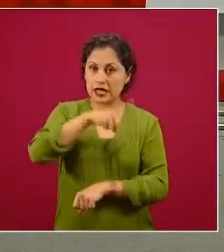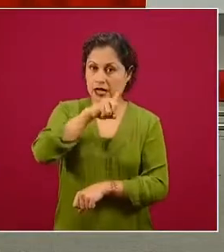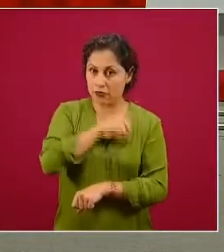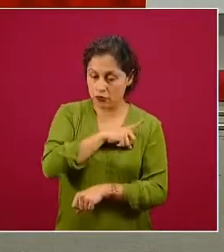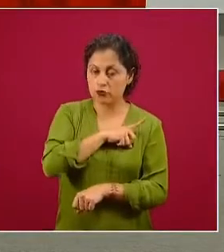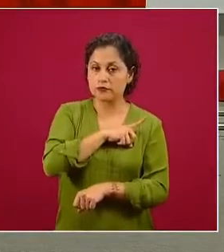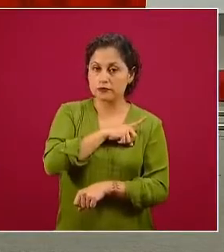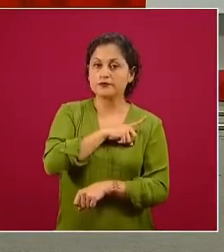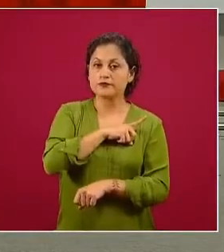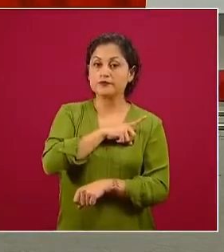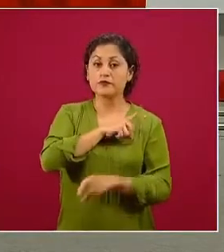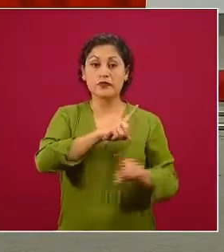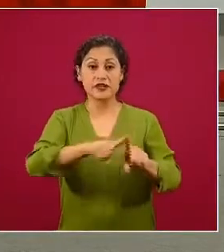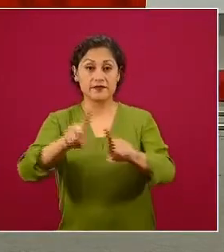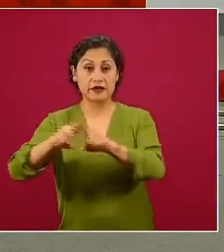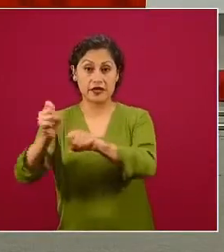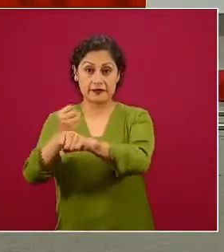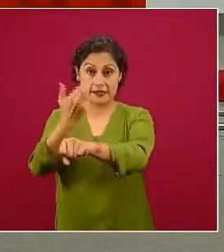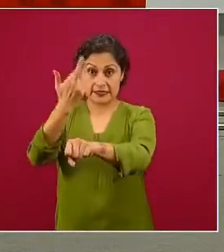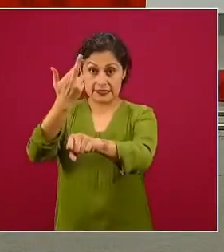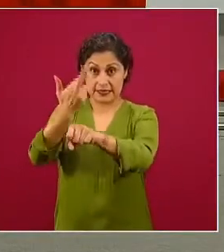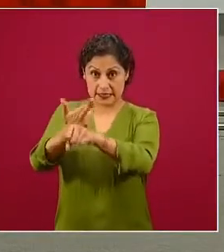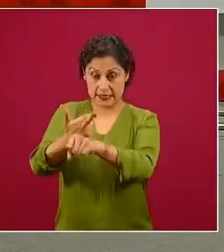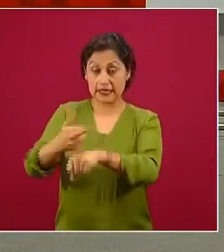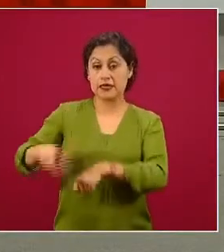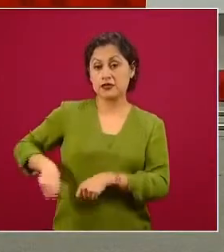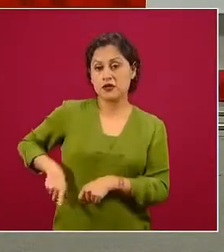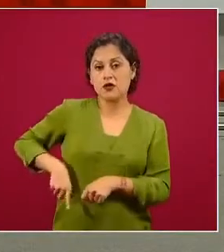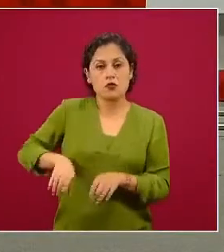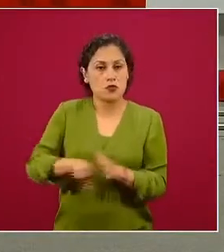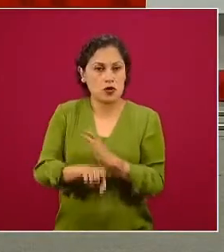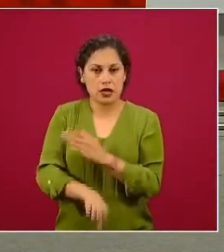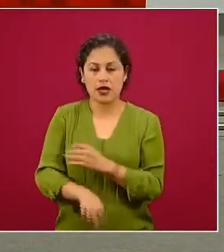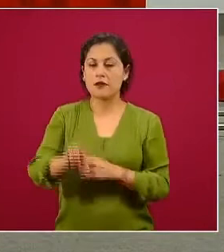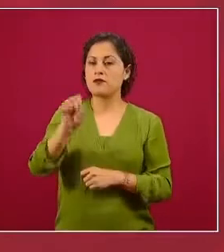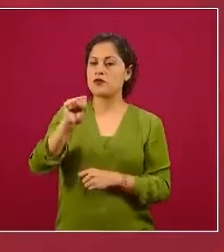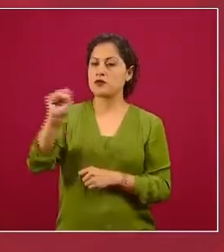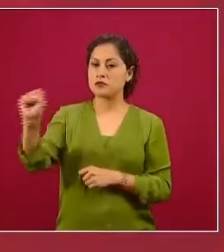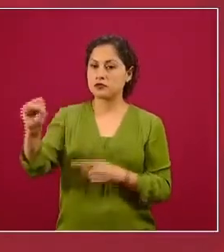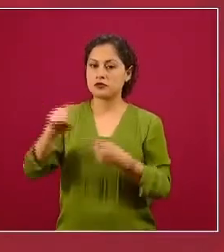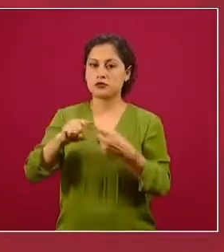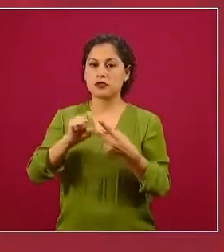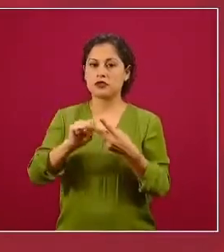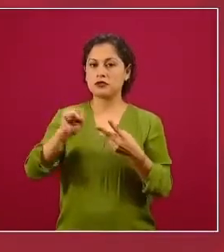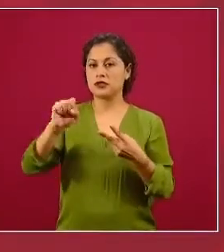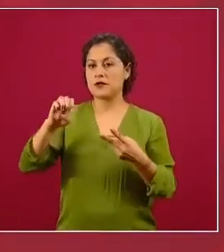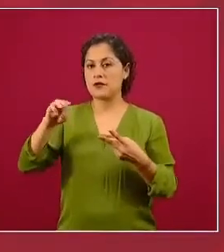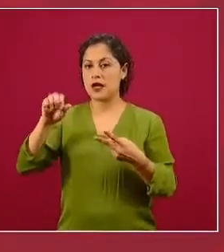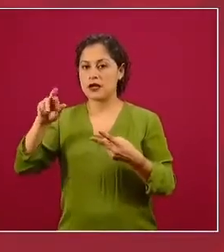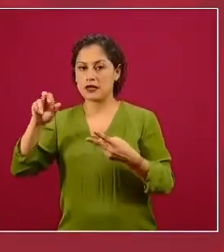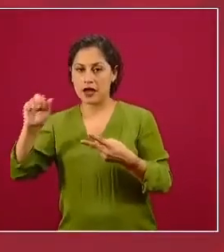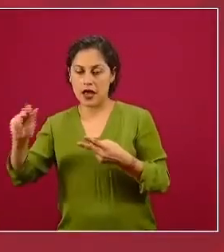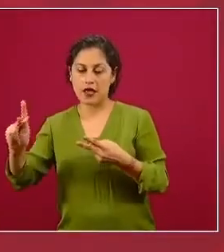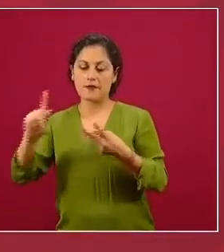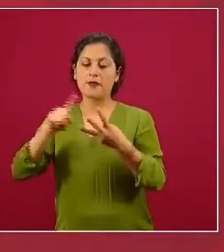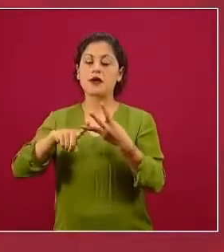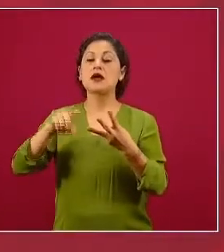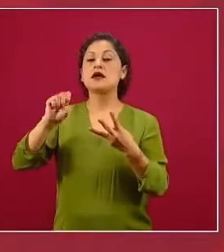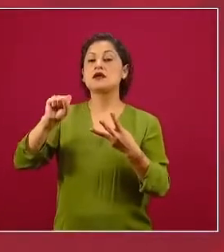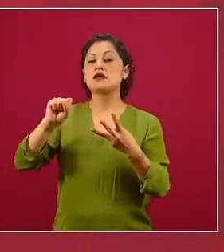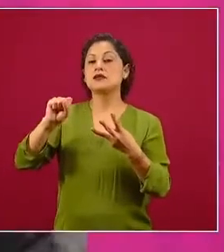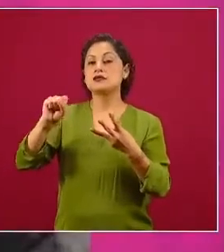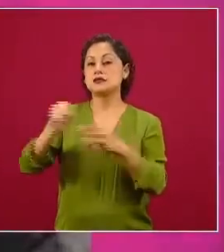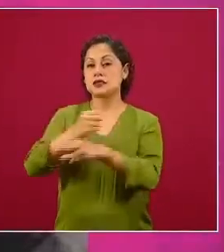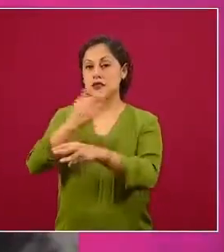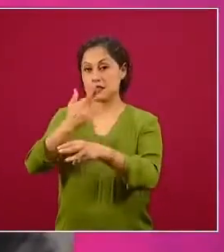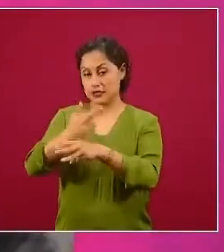de Estado, destacadamente la propia Secretaría de Salud, la Semarnat, la Secretaría de Agricultura y Desarrollo